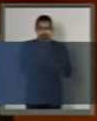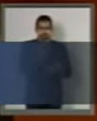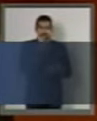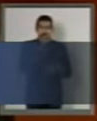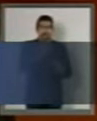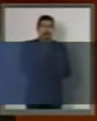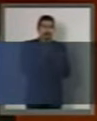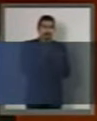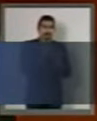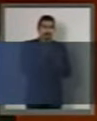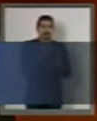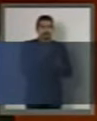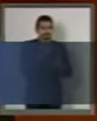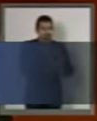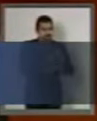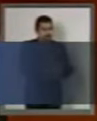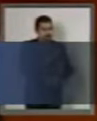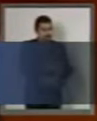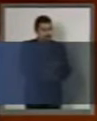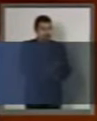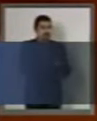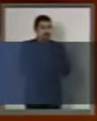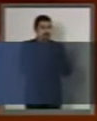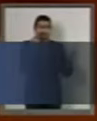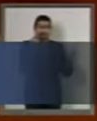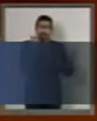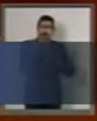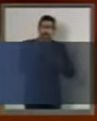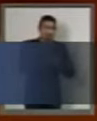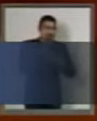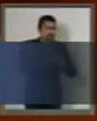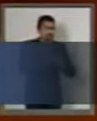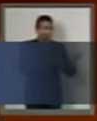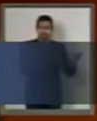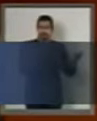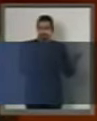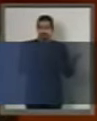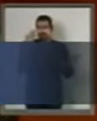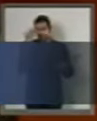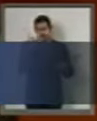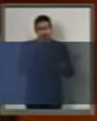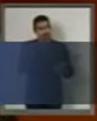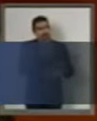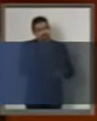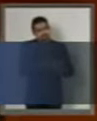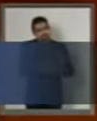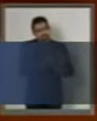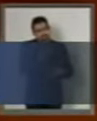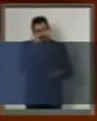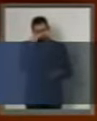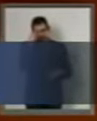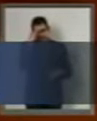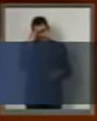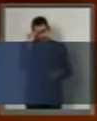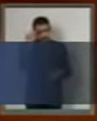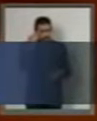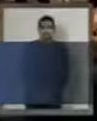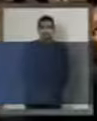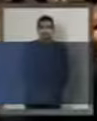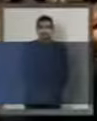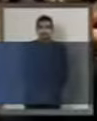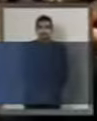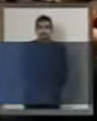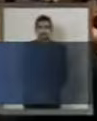Junta de Coordinación Política, firmado por cuatro grupos parlamentarios, PRI, PAN, PRD y PT, una